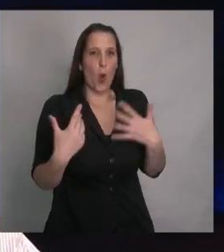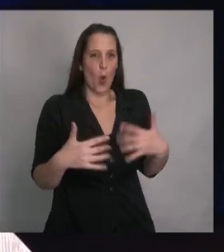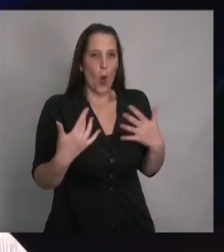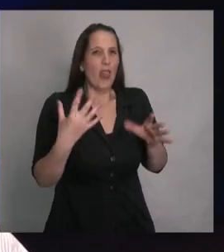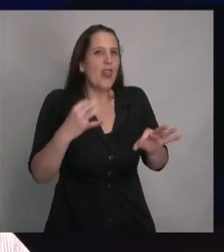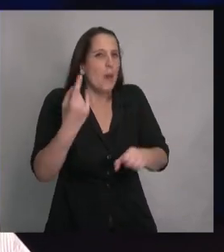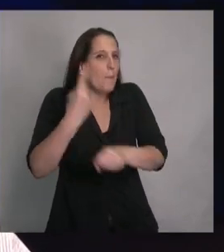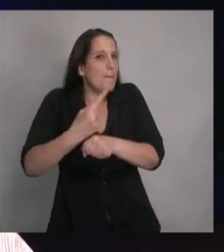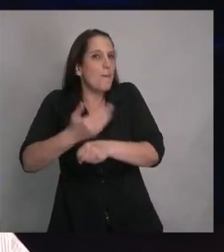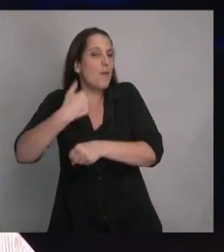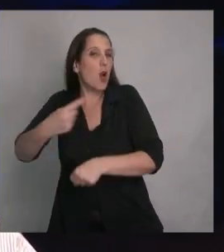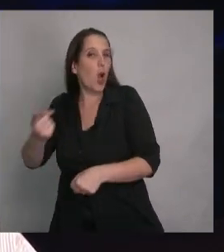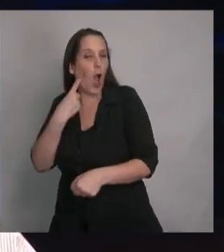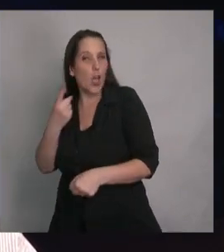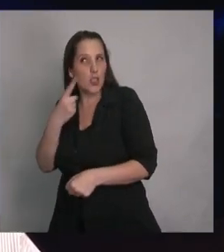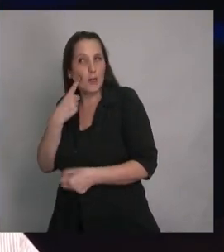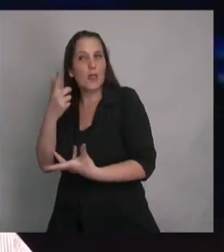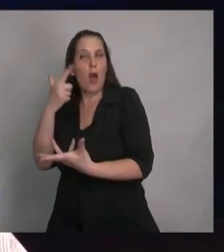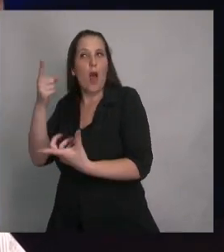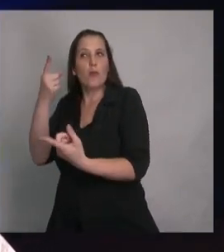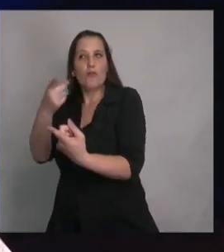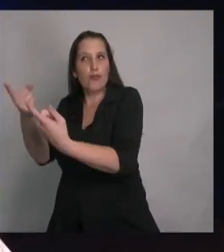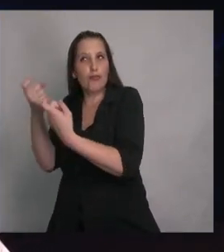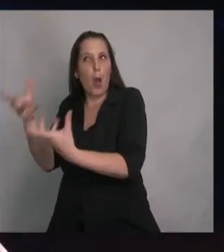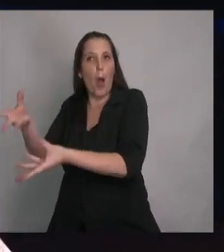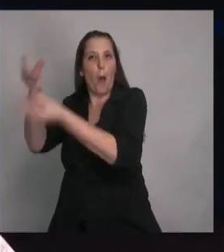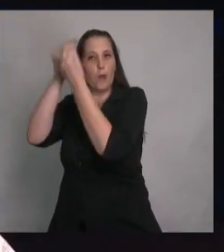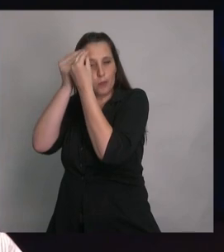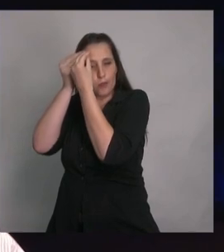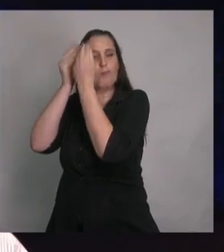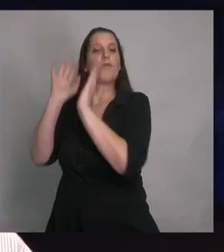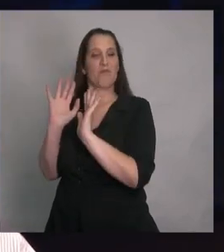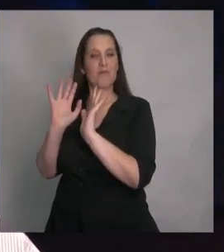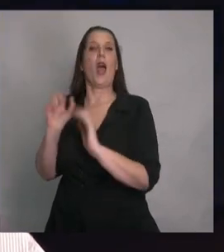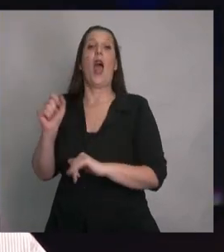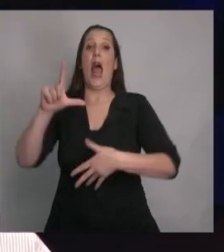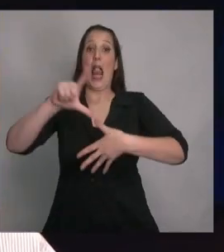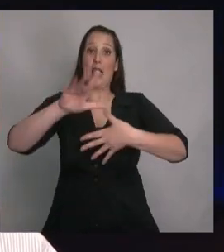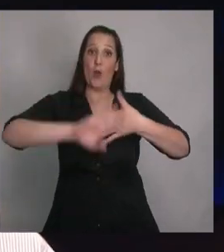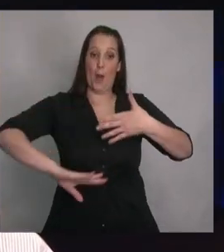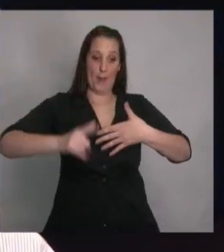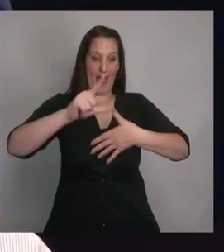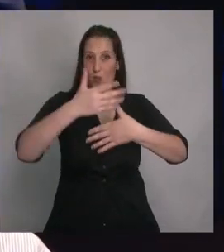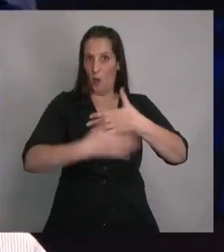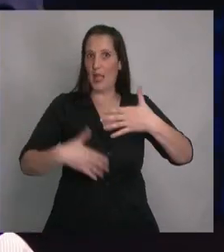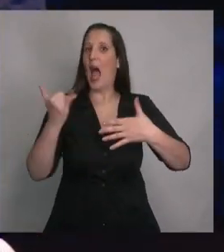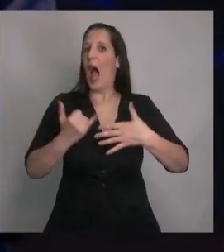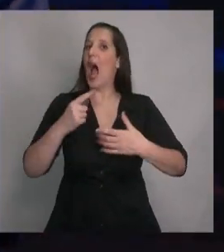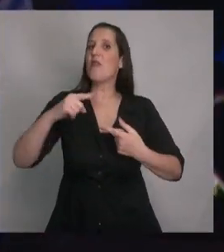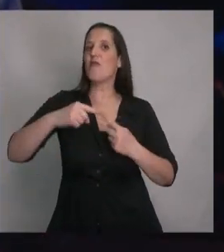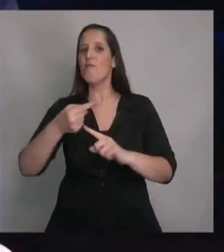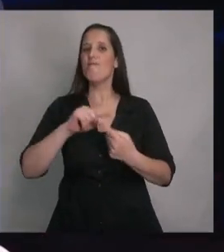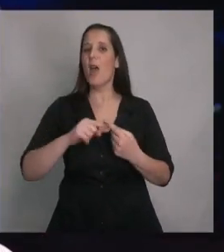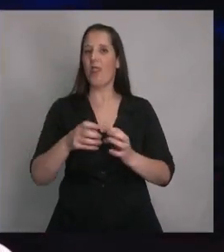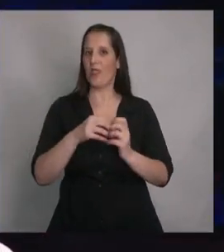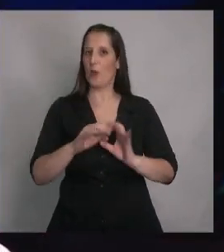conocimiento nos lleva a una discusión dentro del progresismo latinoamericano que lo planteamos con relativo